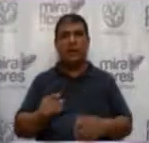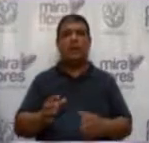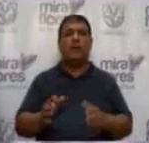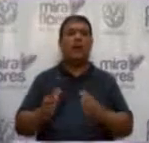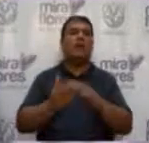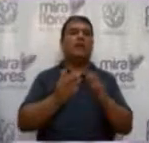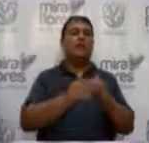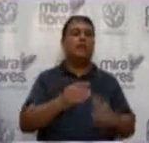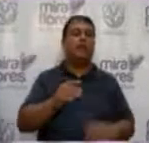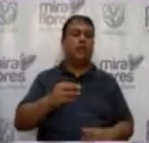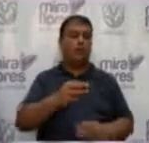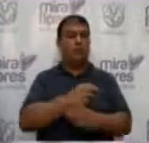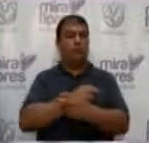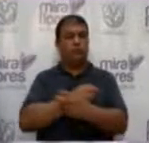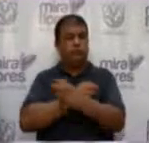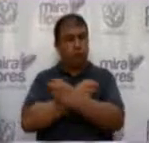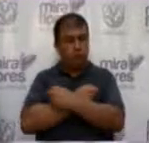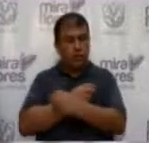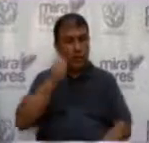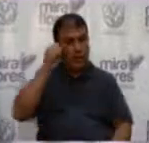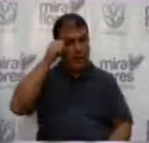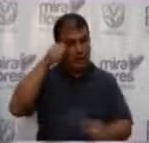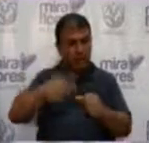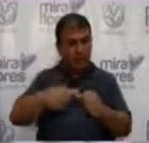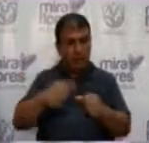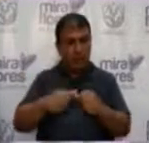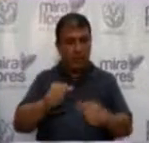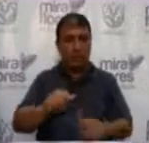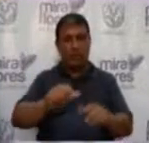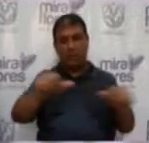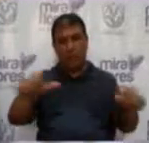denominada Museo de la Memoria, con un área total de